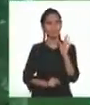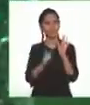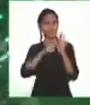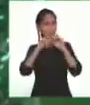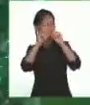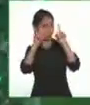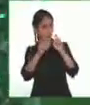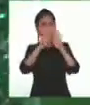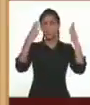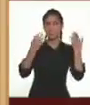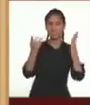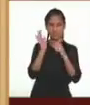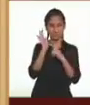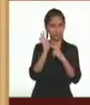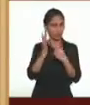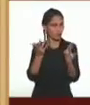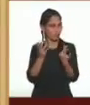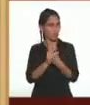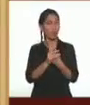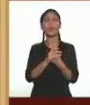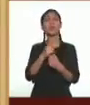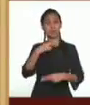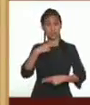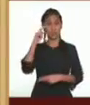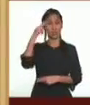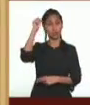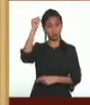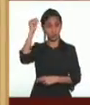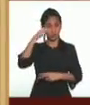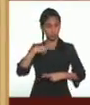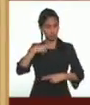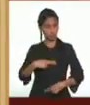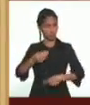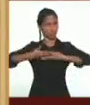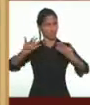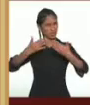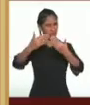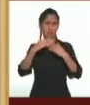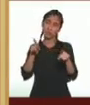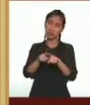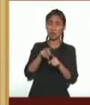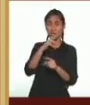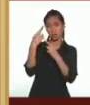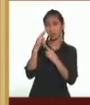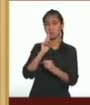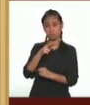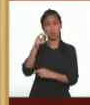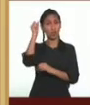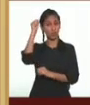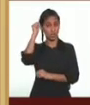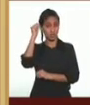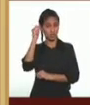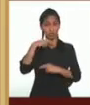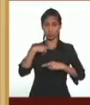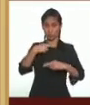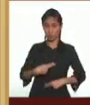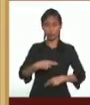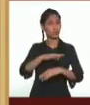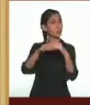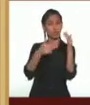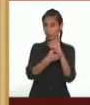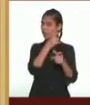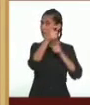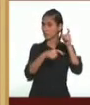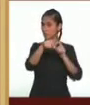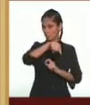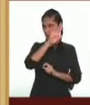Una pregunta abierta es ¿qué son los derechos humanos? Una respuesta puede ser, los derechos humanos son derechos propios de todos los seres humanos, sin